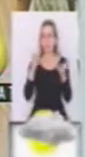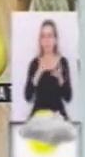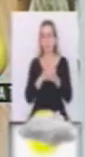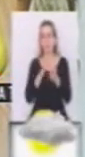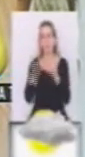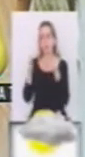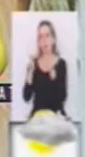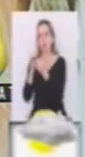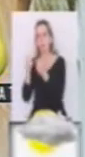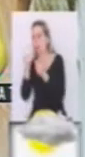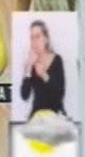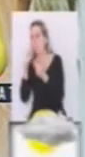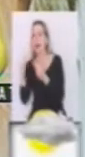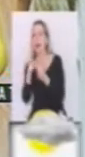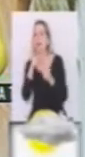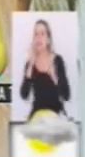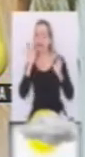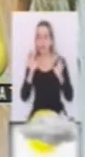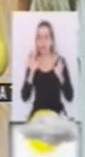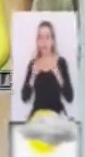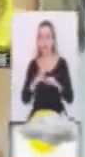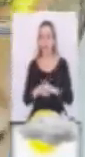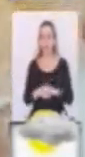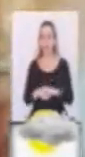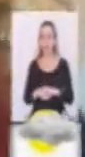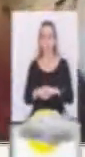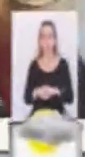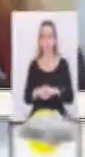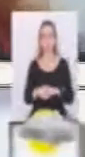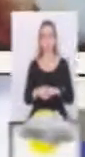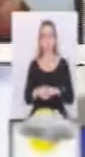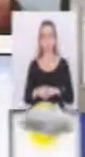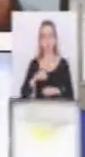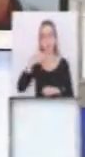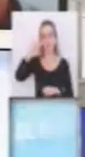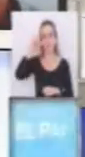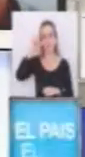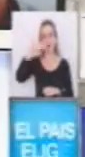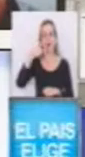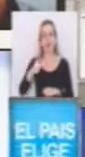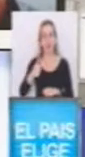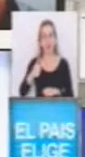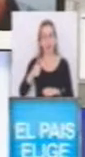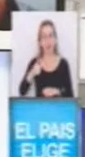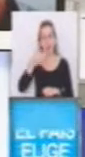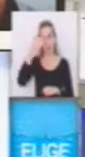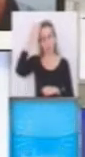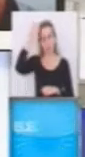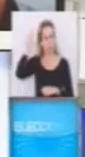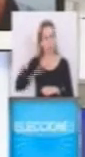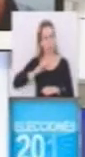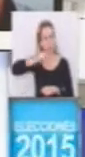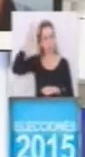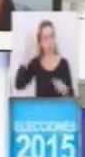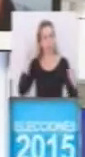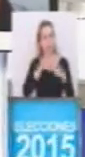cosas que le dijo acá, en este estudio de A24 saliendo a Daniel Scioli? De la Sota, yo lo pondría en el medio,